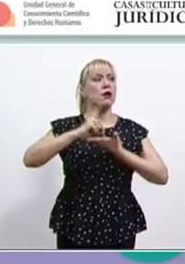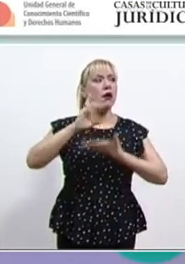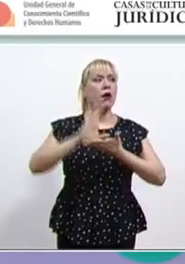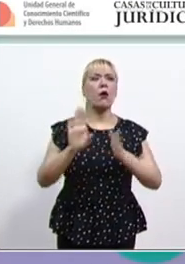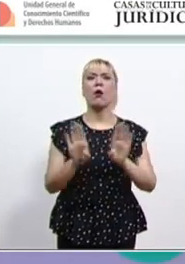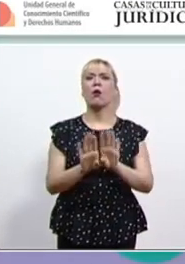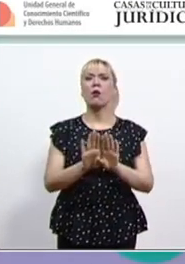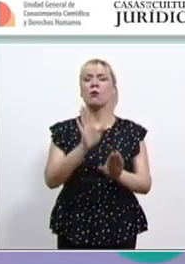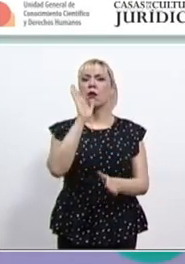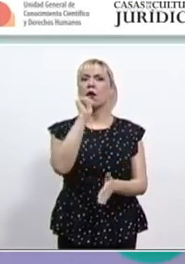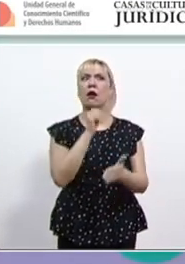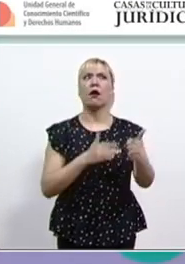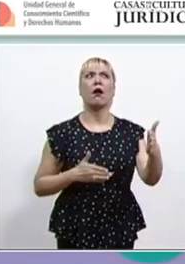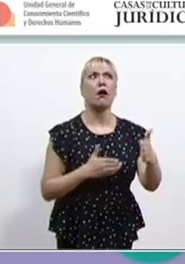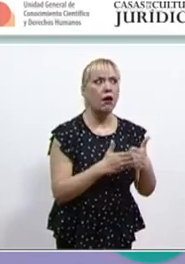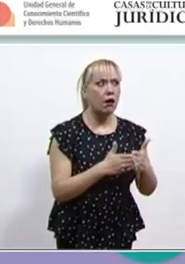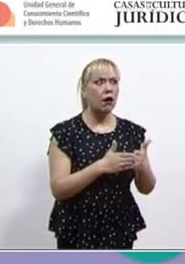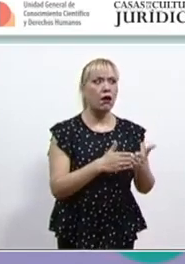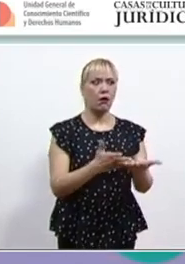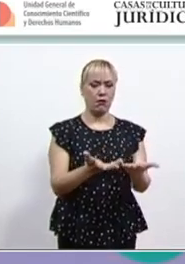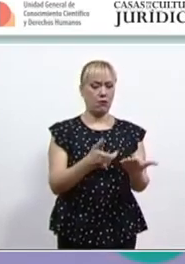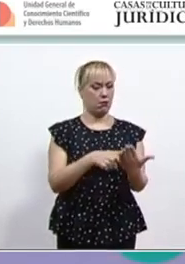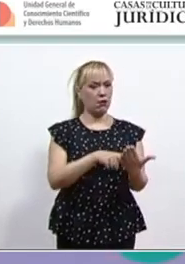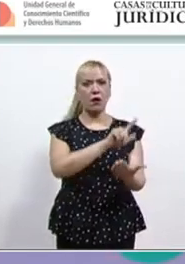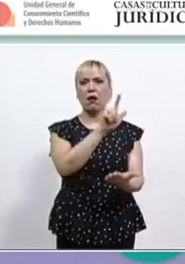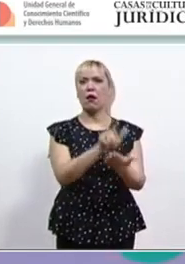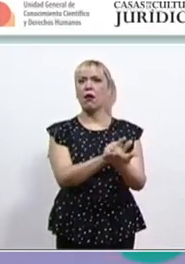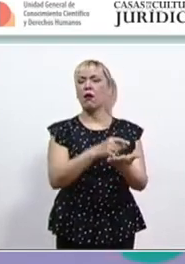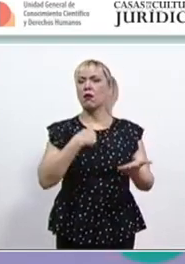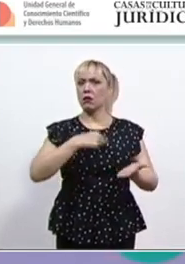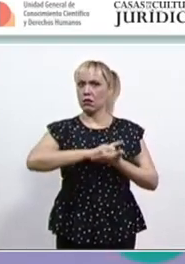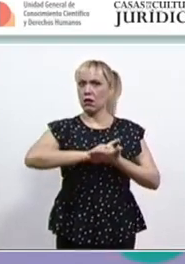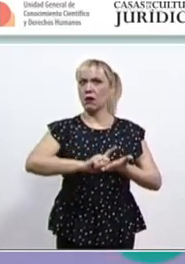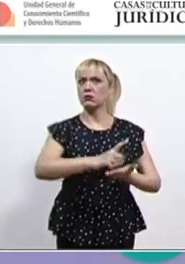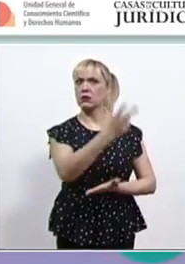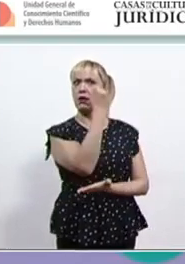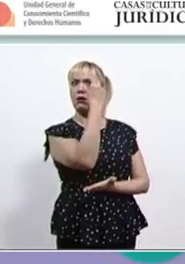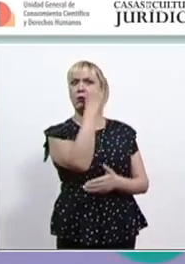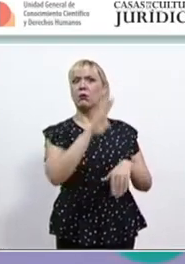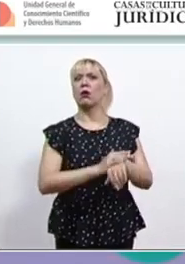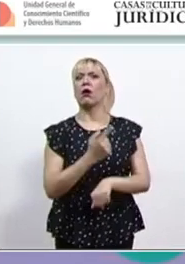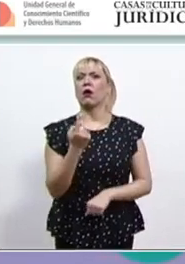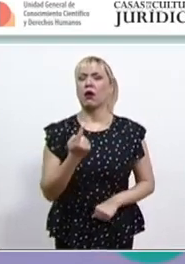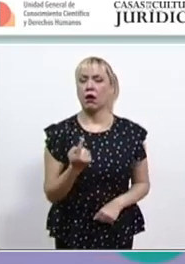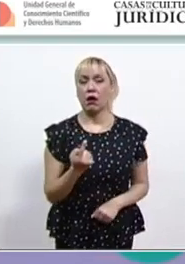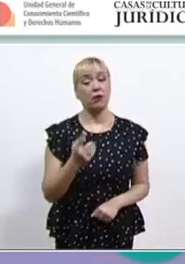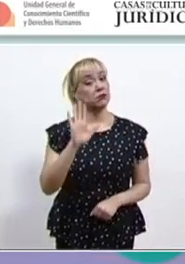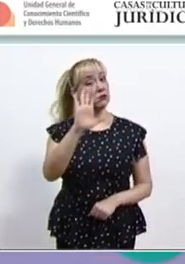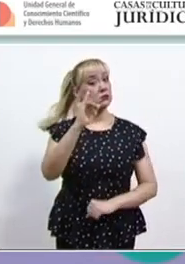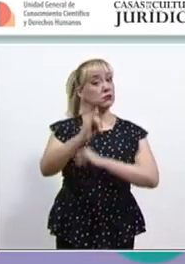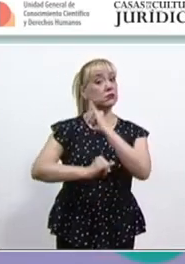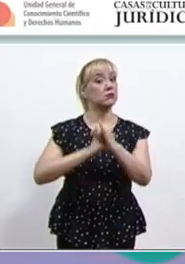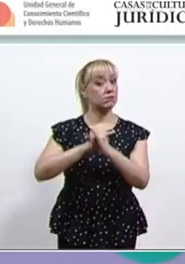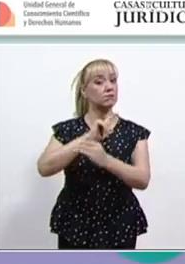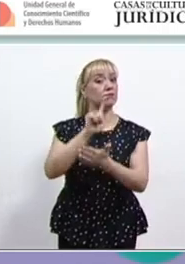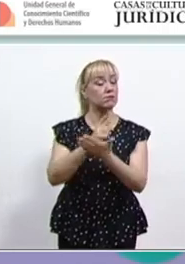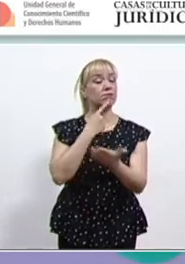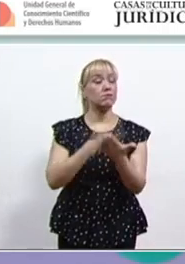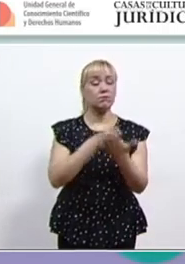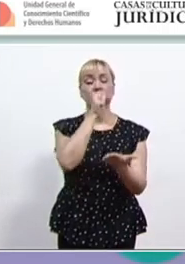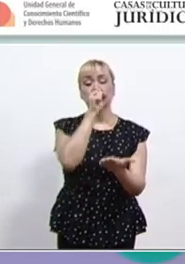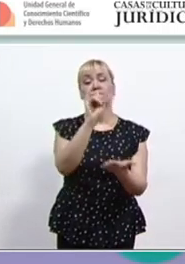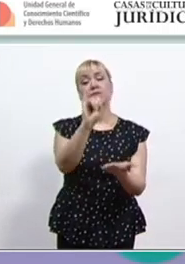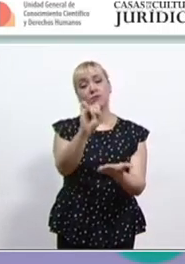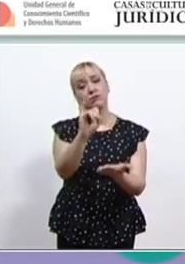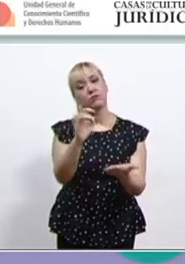discapacidad, parte de una obligación convencional. Antes de dicha legislación, la Suprema Corte ya había establecido algunos criterios en los que declaraba